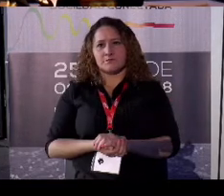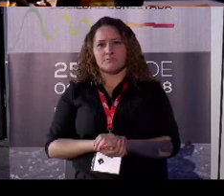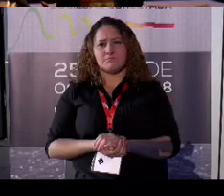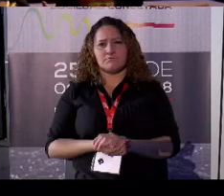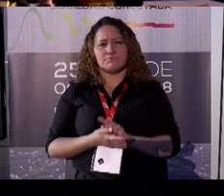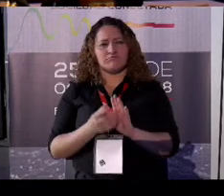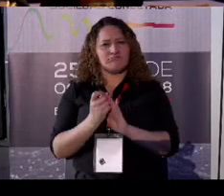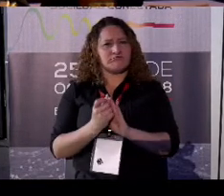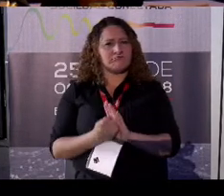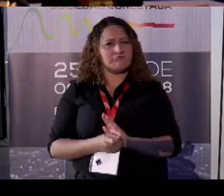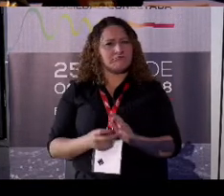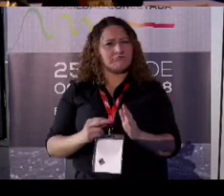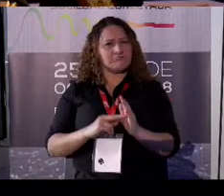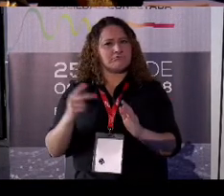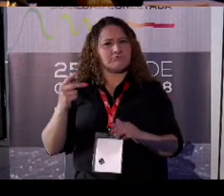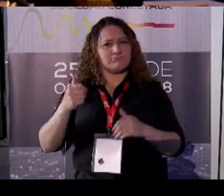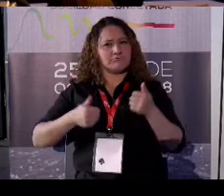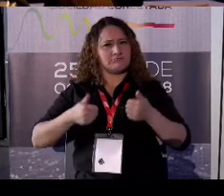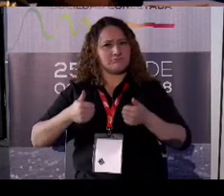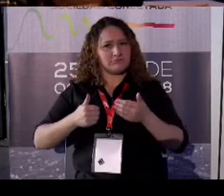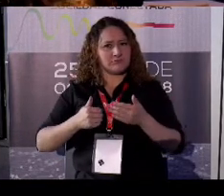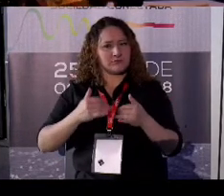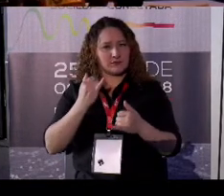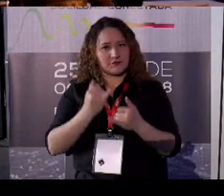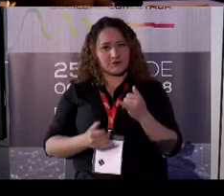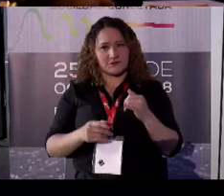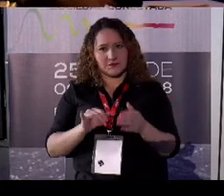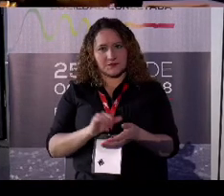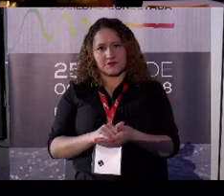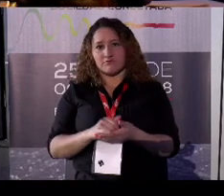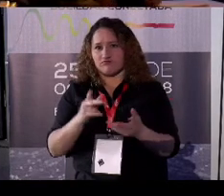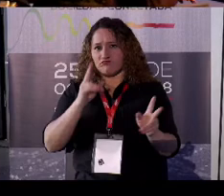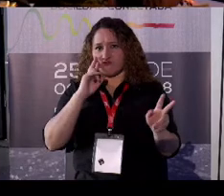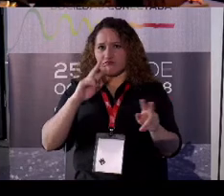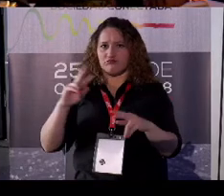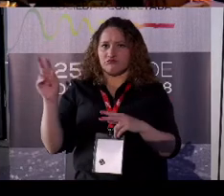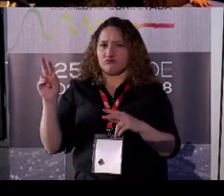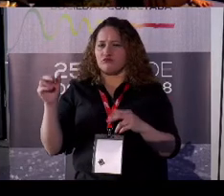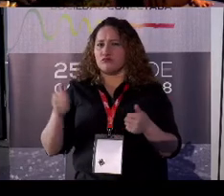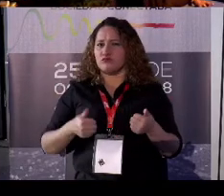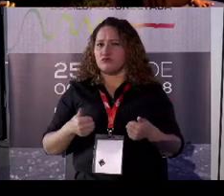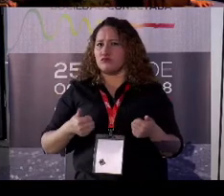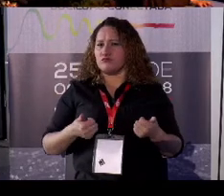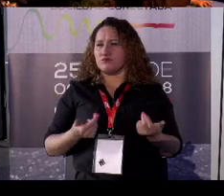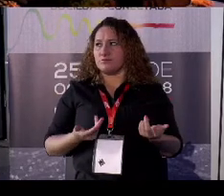Aspectos técnicos de esta subasta, para terminar en este punto, es que ustedes pueden ver aquí que